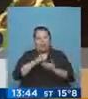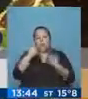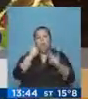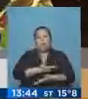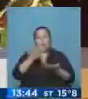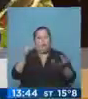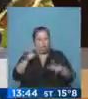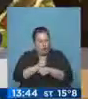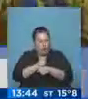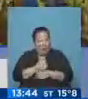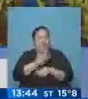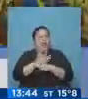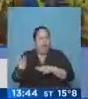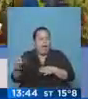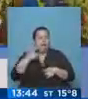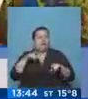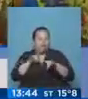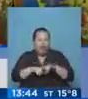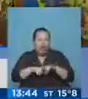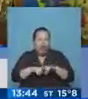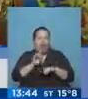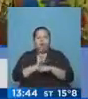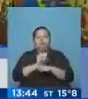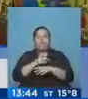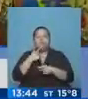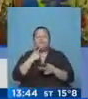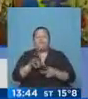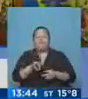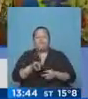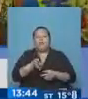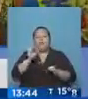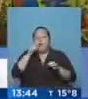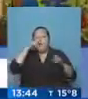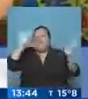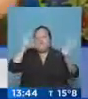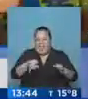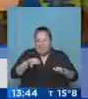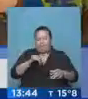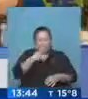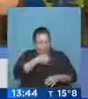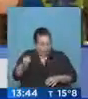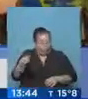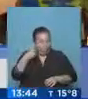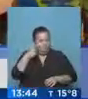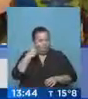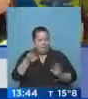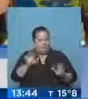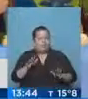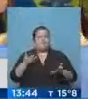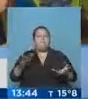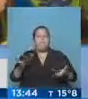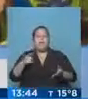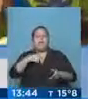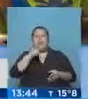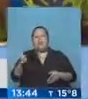mostrar lo que hacen además hay espectáculos que son como la frutilla del postre no tal vez es lo que se ve pero detrás de